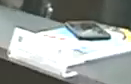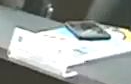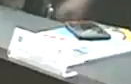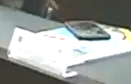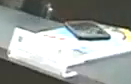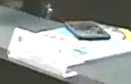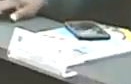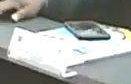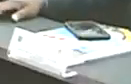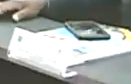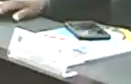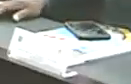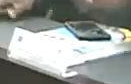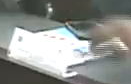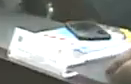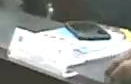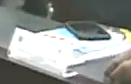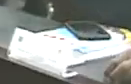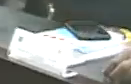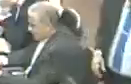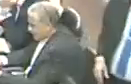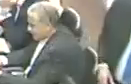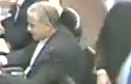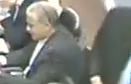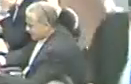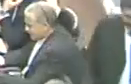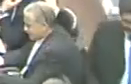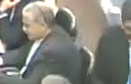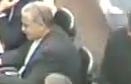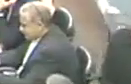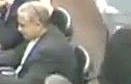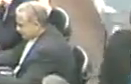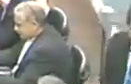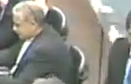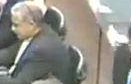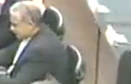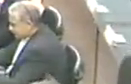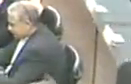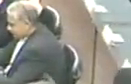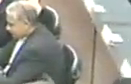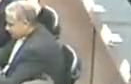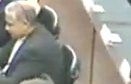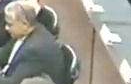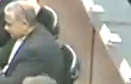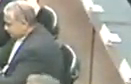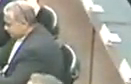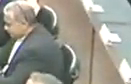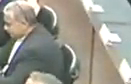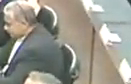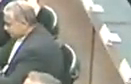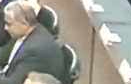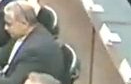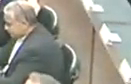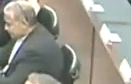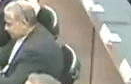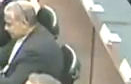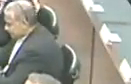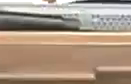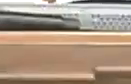Ciudadana secretaria, si eres informar si hay quórum. Hay quórum, ciudadano presidente. Se abre la sesión. Ciudadana